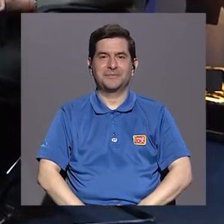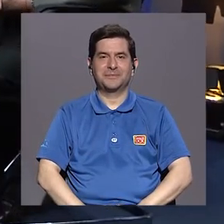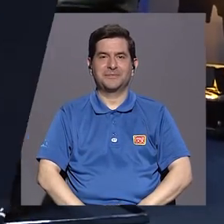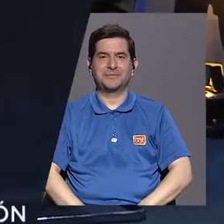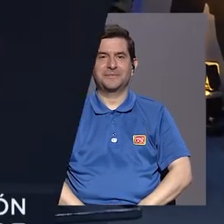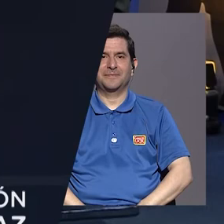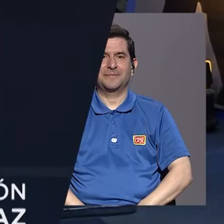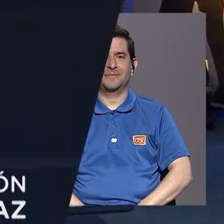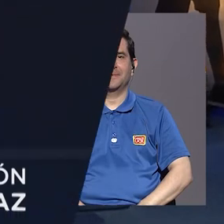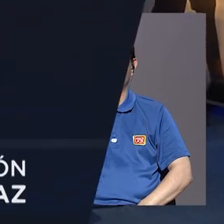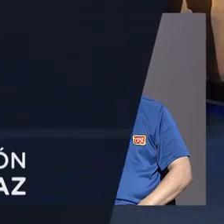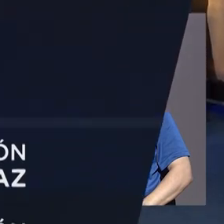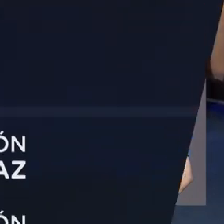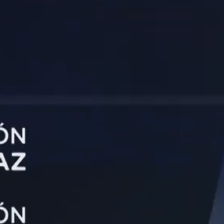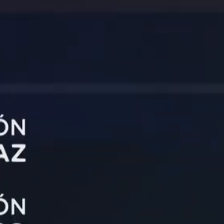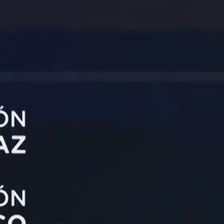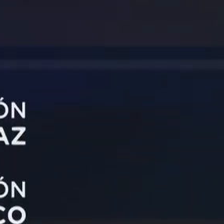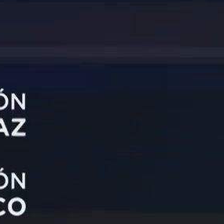i